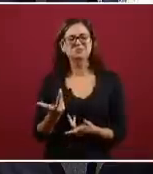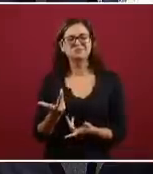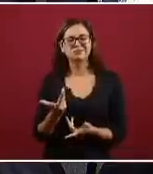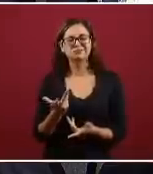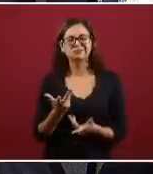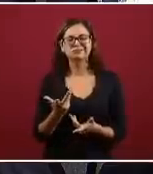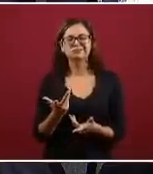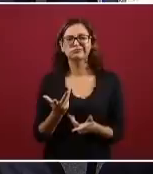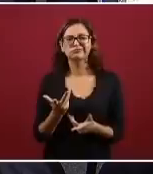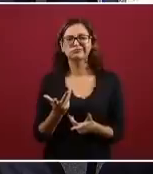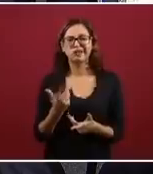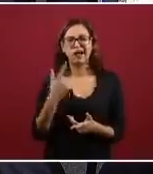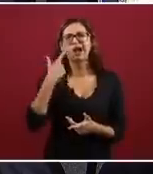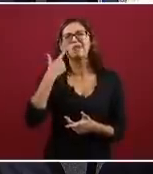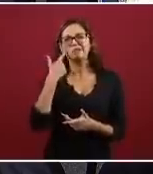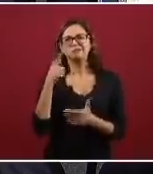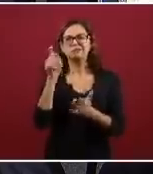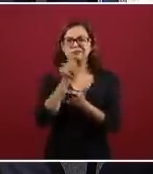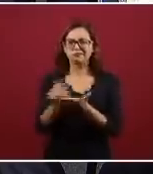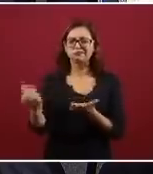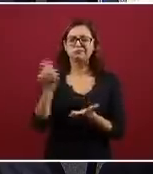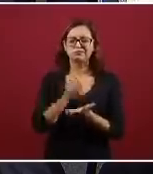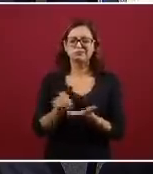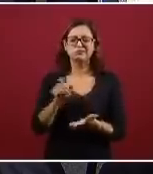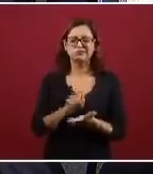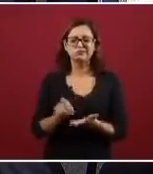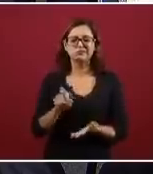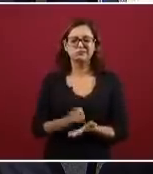vamos a escribir,